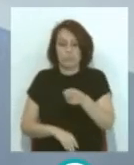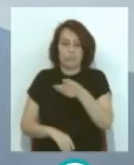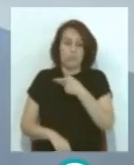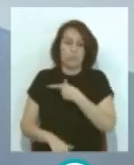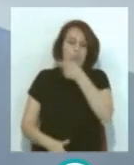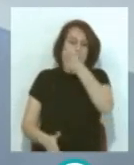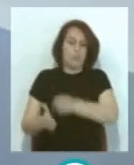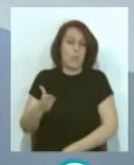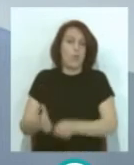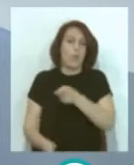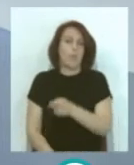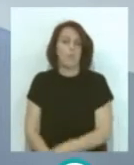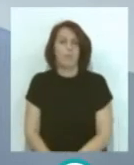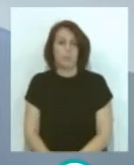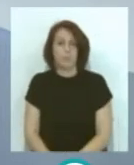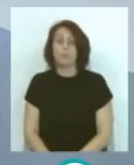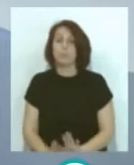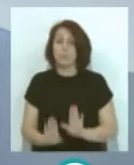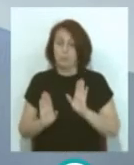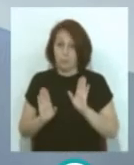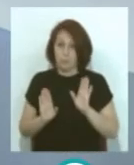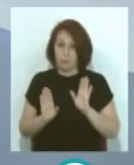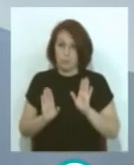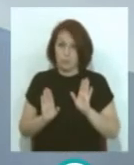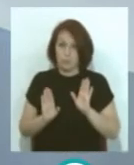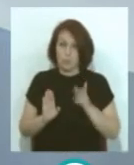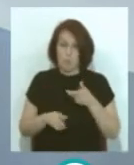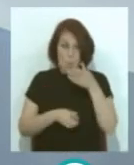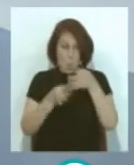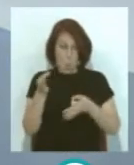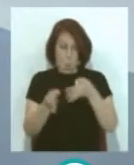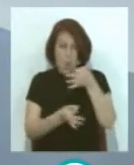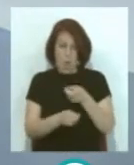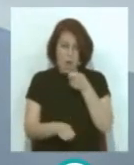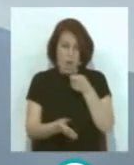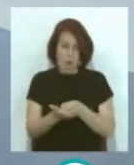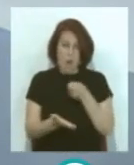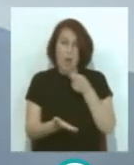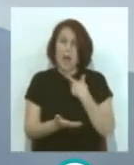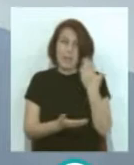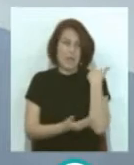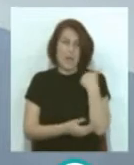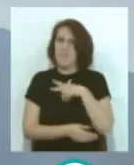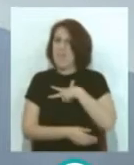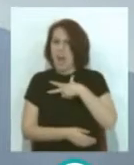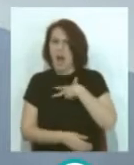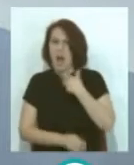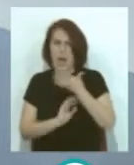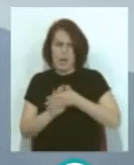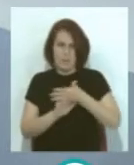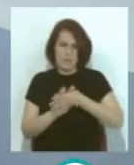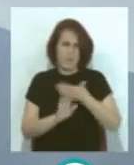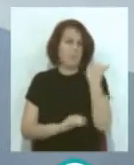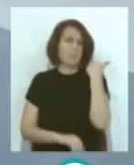castigo pertinente. Pero todos esos jueces que decía yo ayer, todos esos fiscales que decía yo ayer,